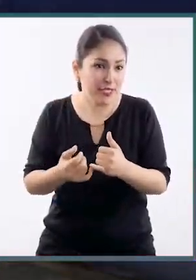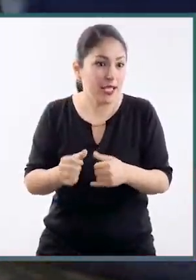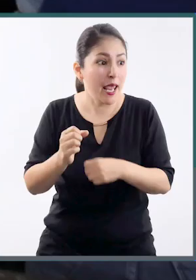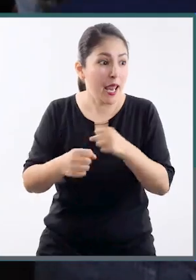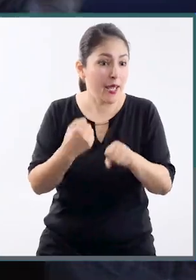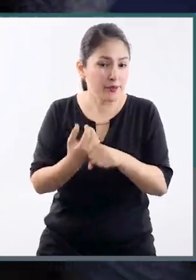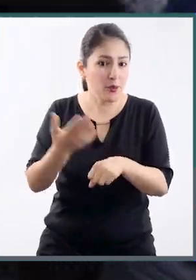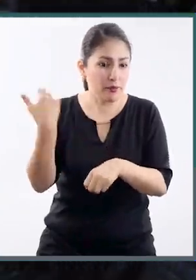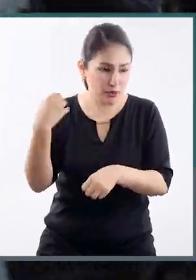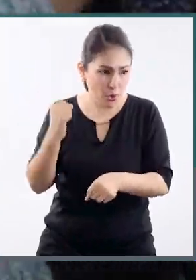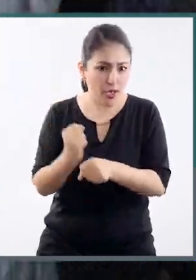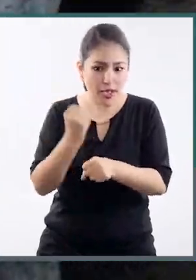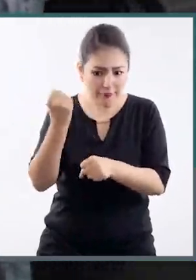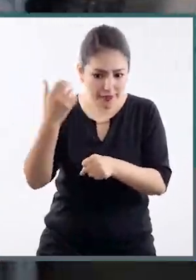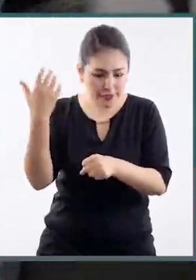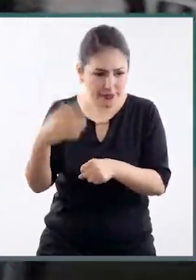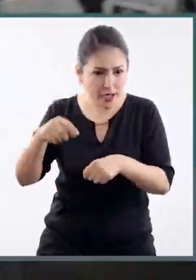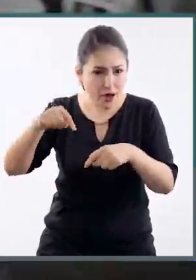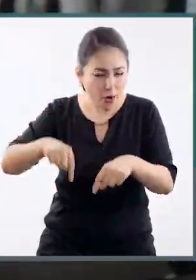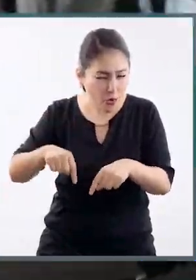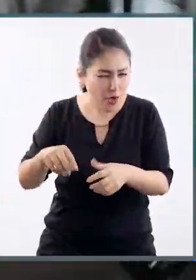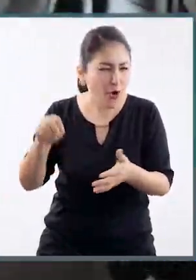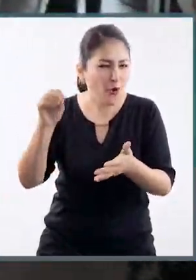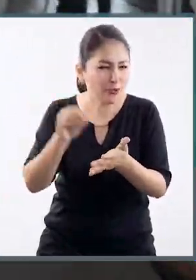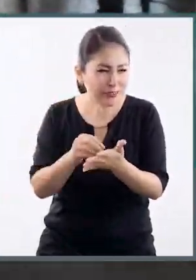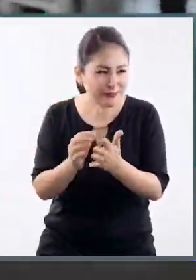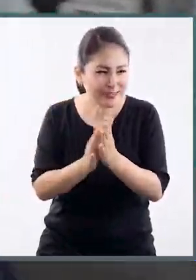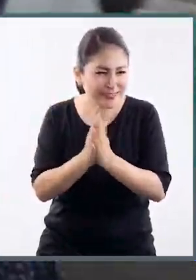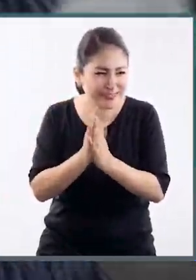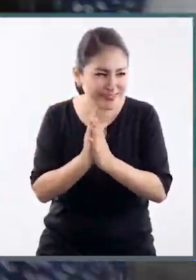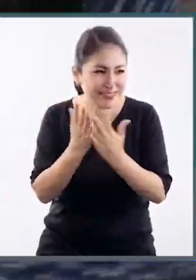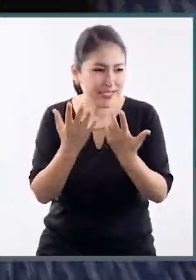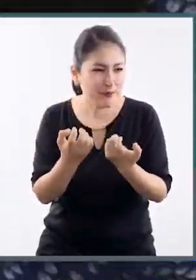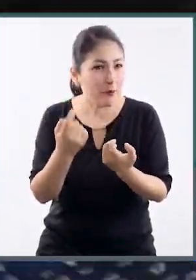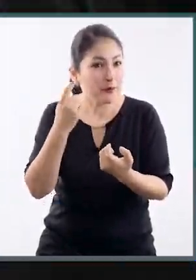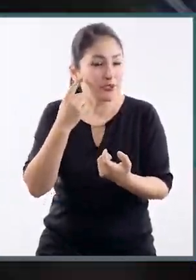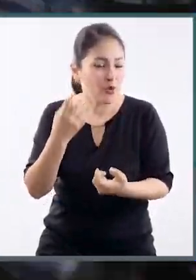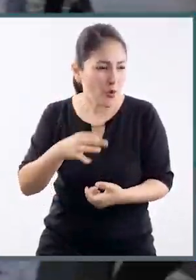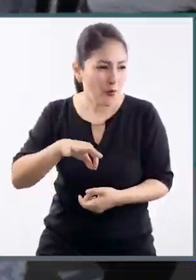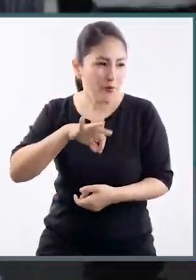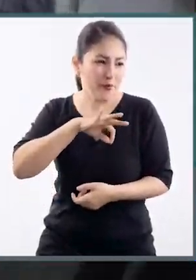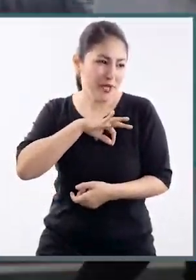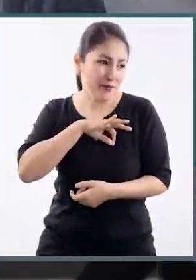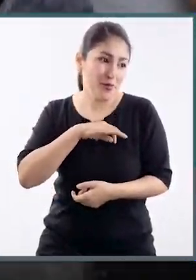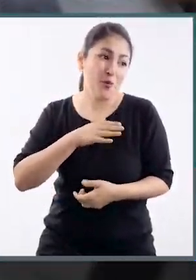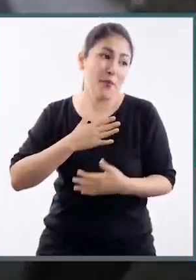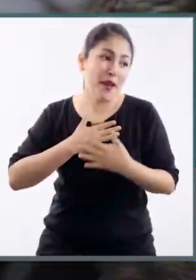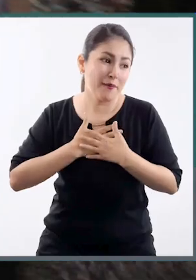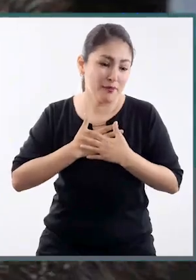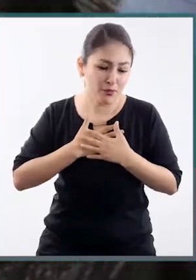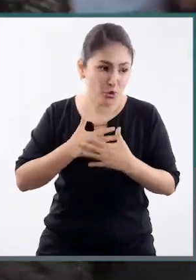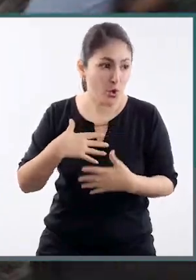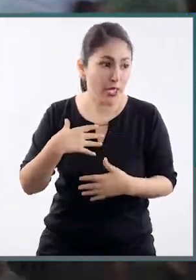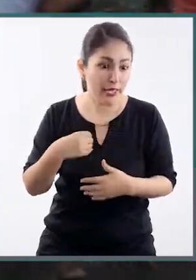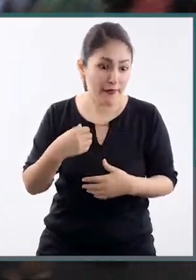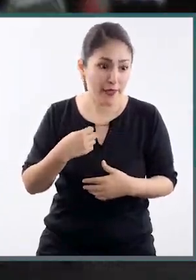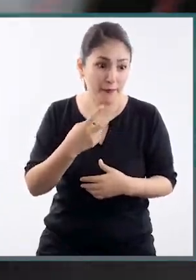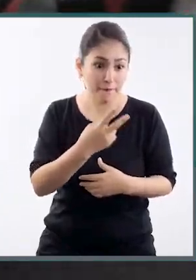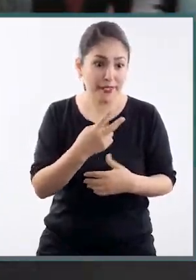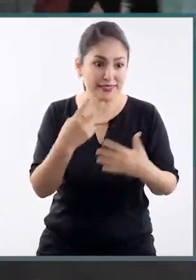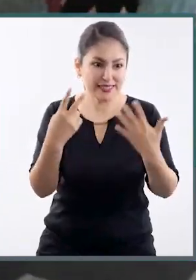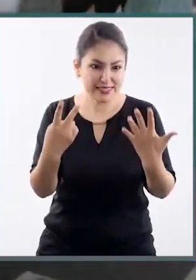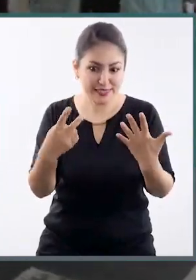de ganar el año pasado intentando buscar el bicampeonato y sería un premio muy hermoso para toda la vida que en mis 27 años